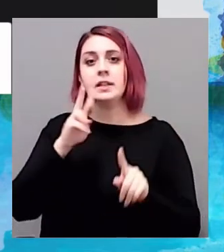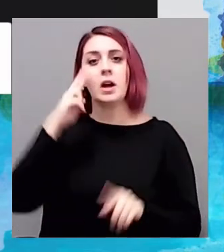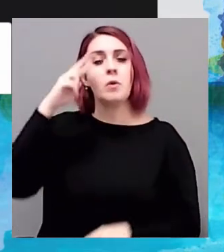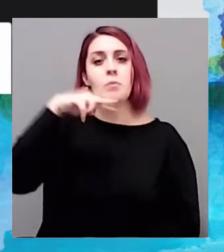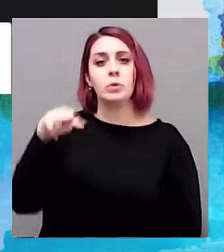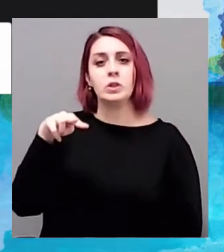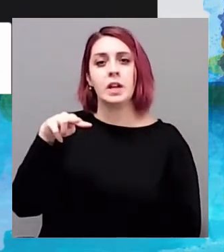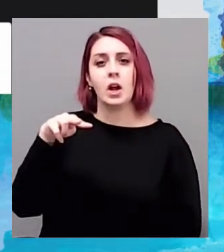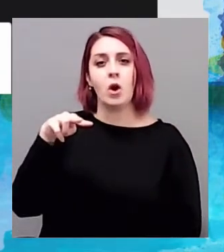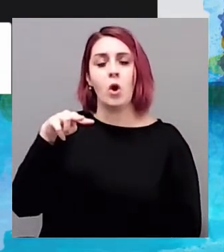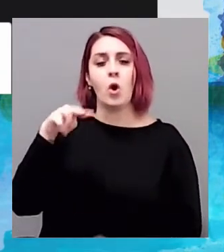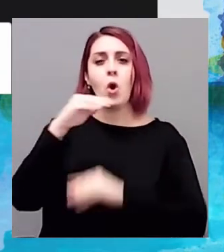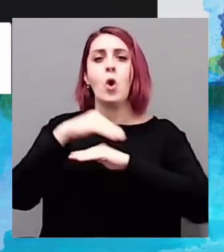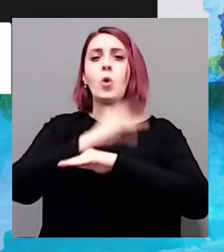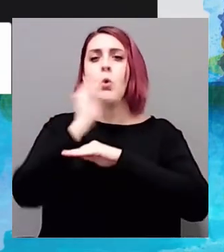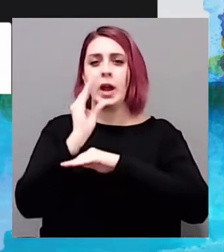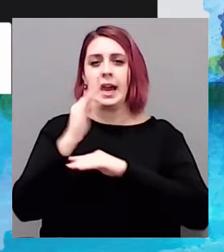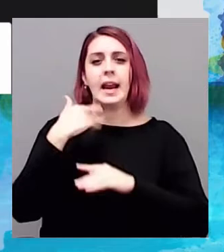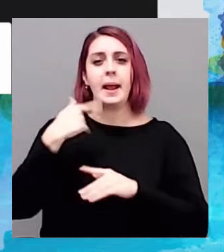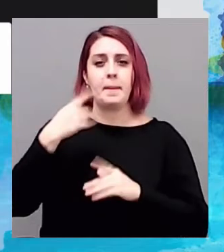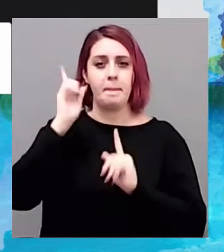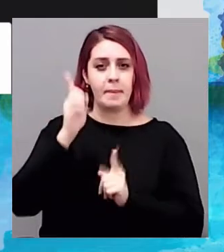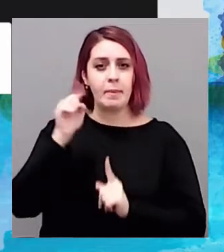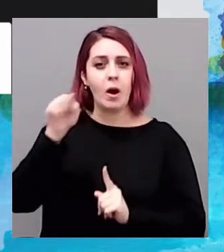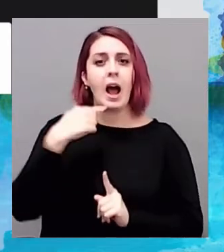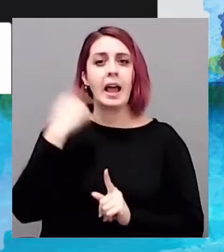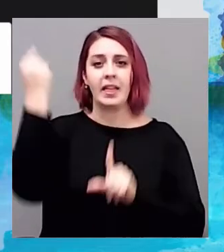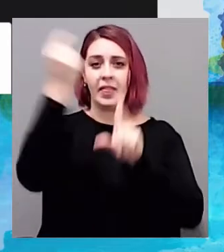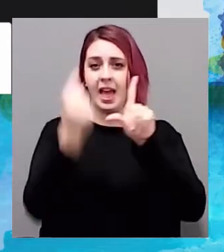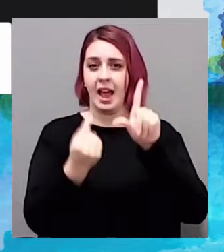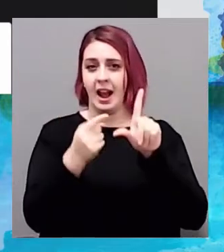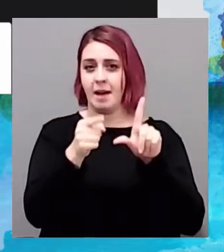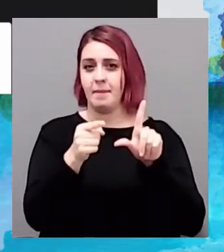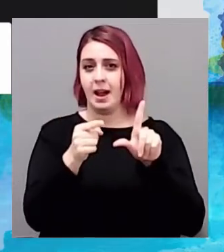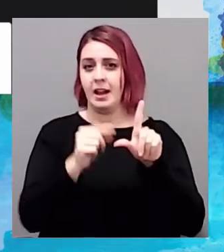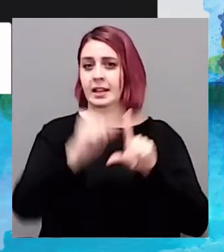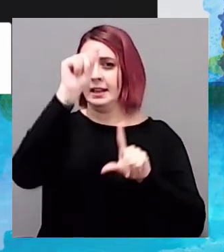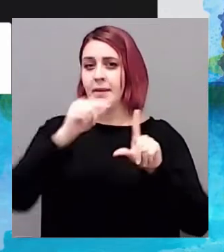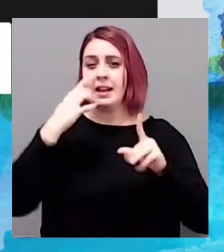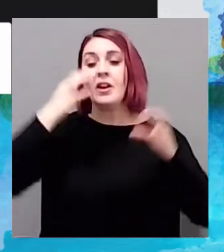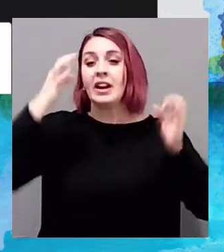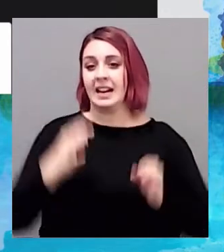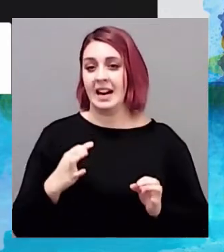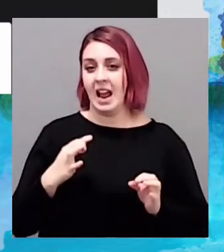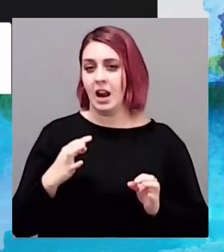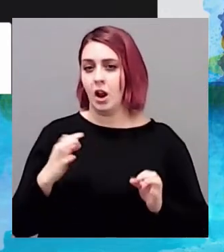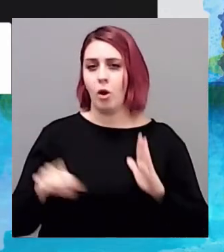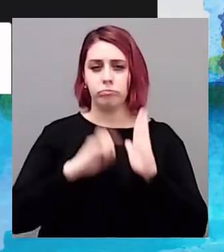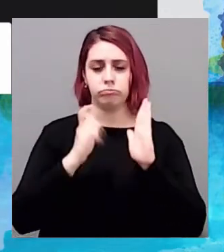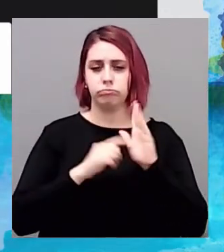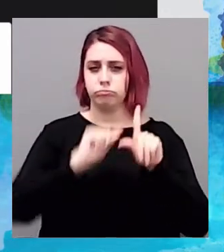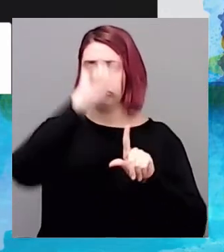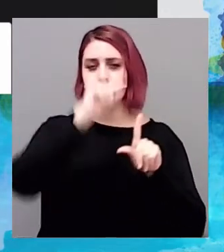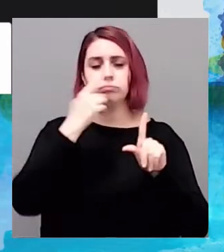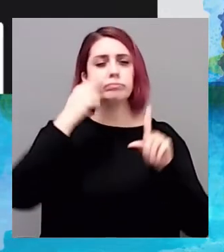de Bilbao, en la que hay un diagrama a tamaño real o tamaño completo, en la que se puede explorar